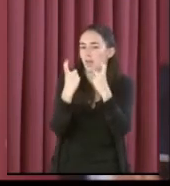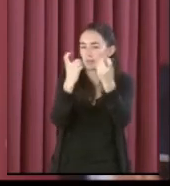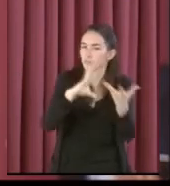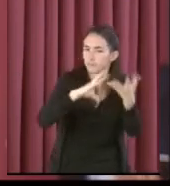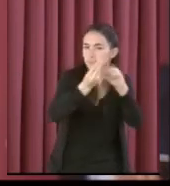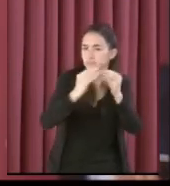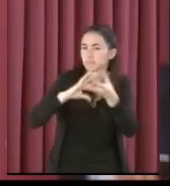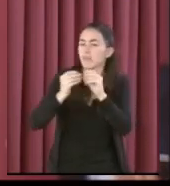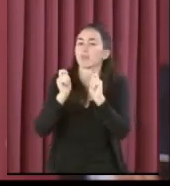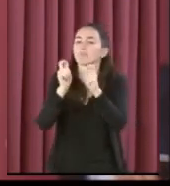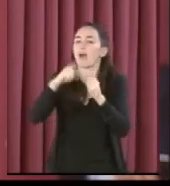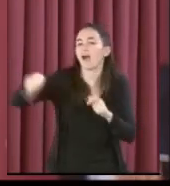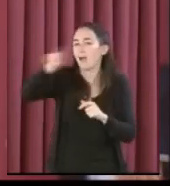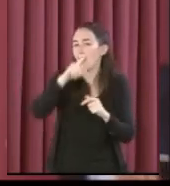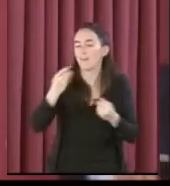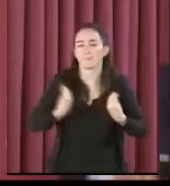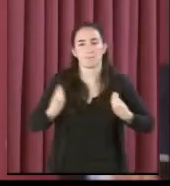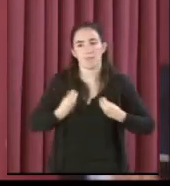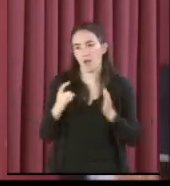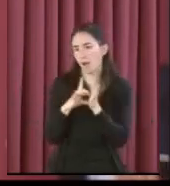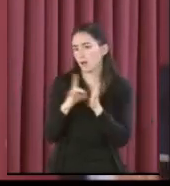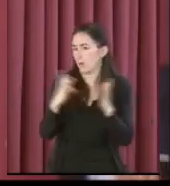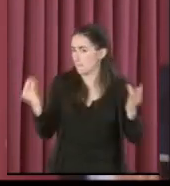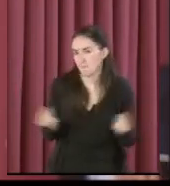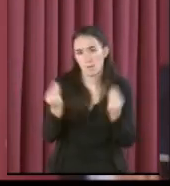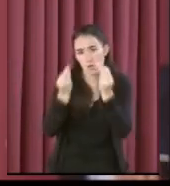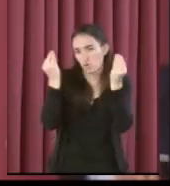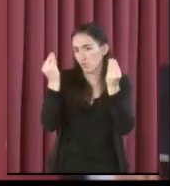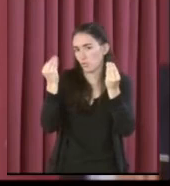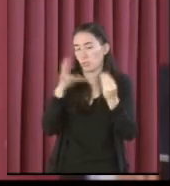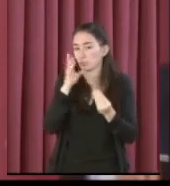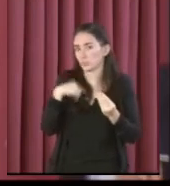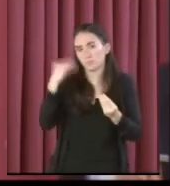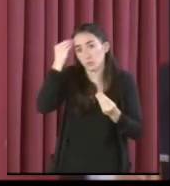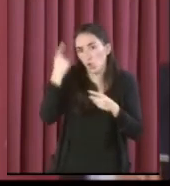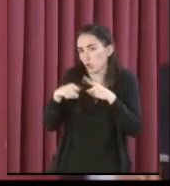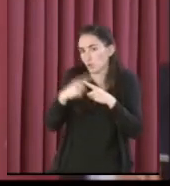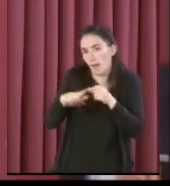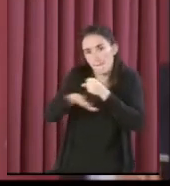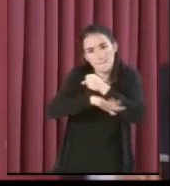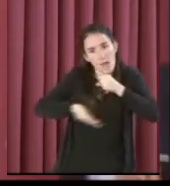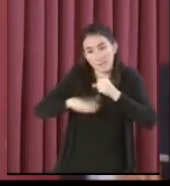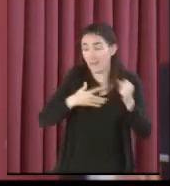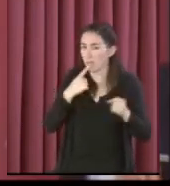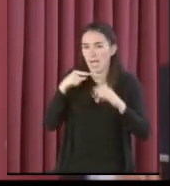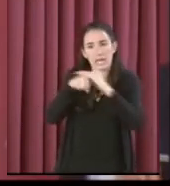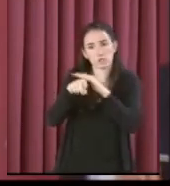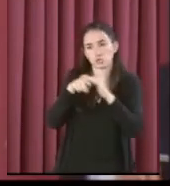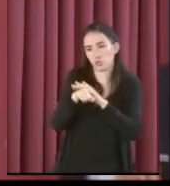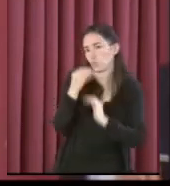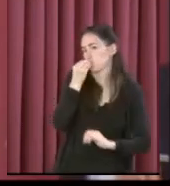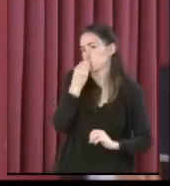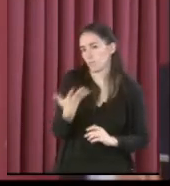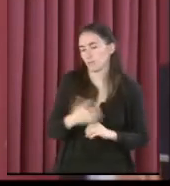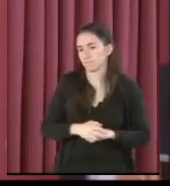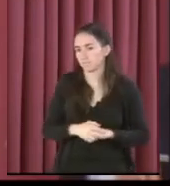mejorar la calidad de vida. Son cualidades básicas de eso que en principio llamamos buena gestión. Recupero